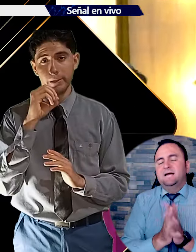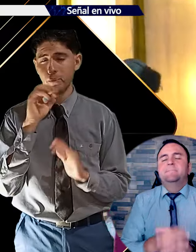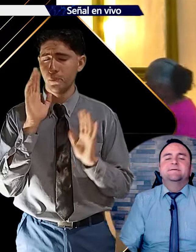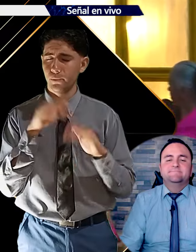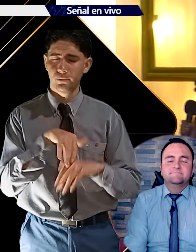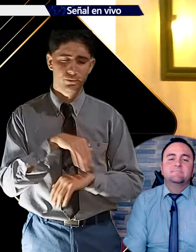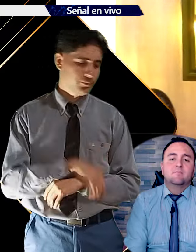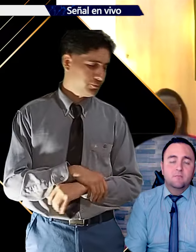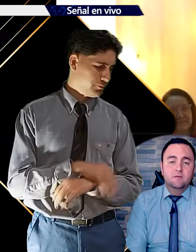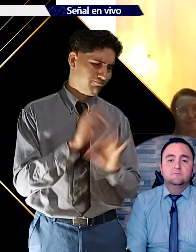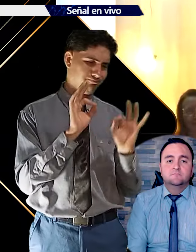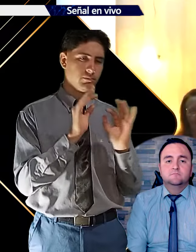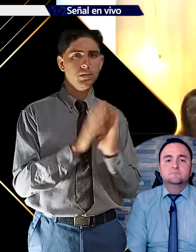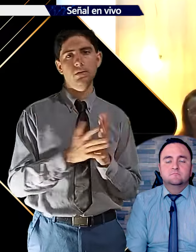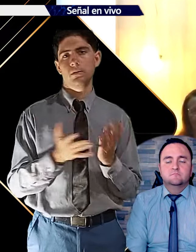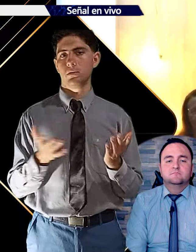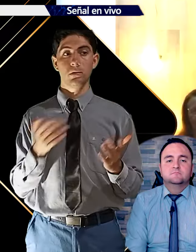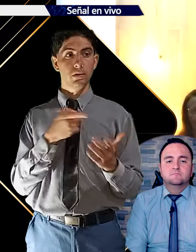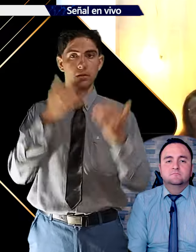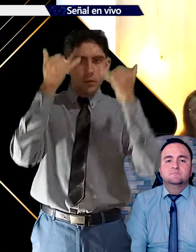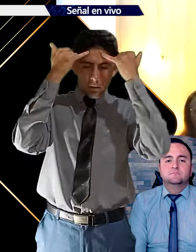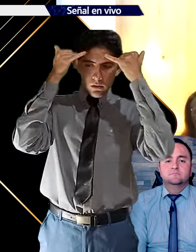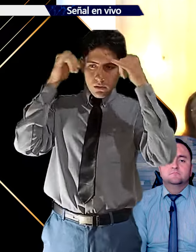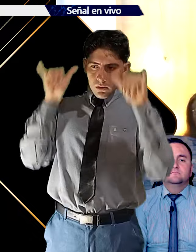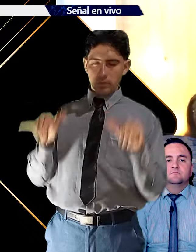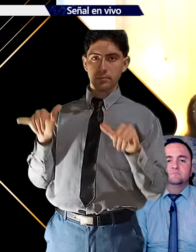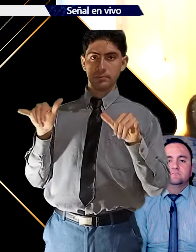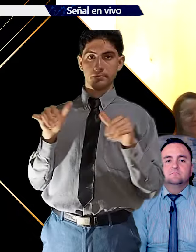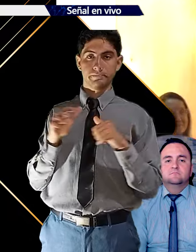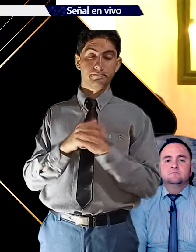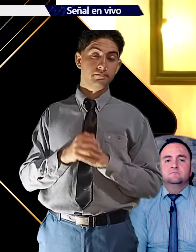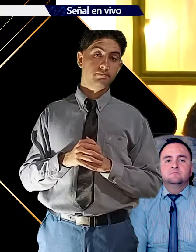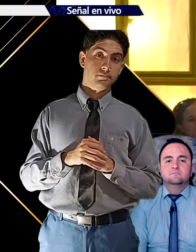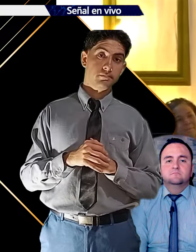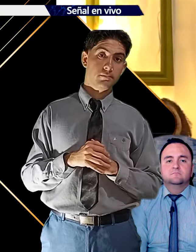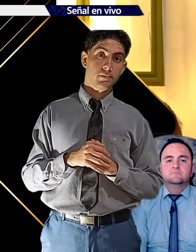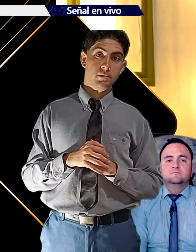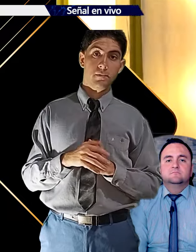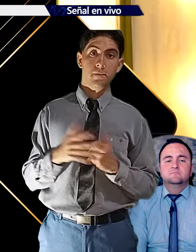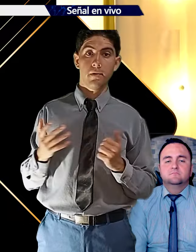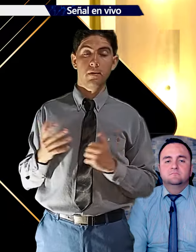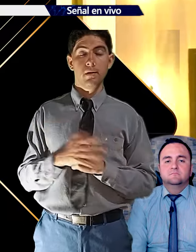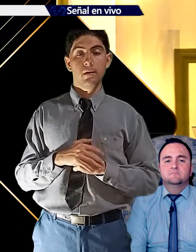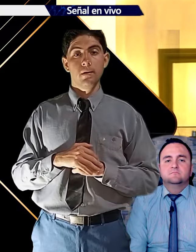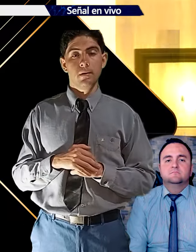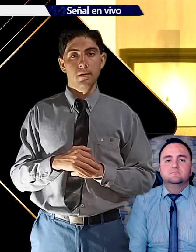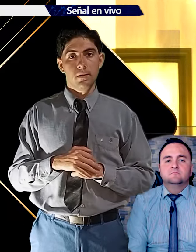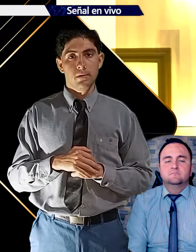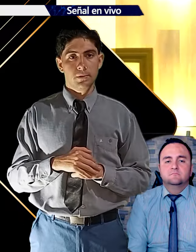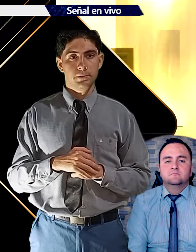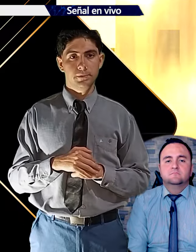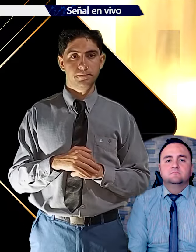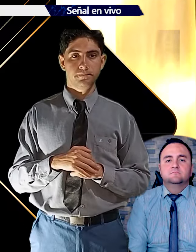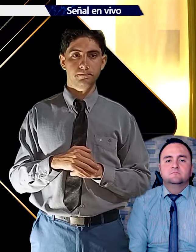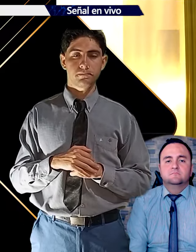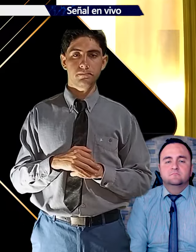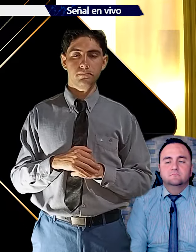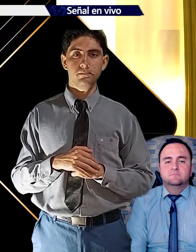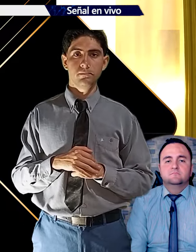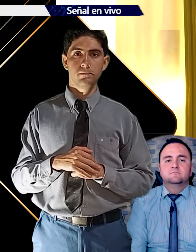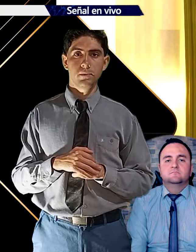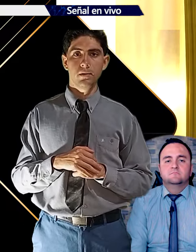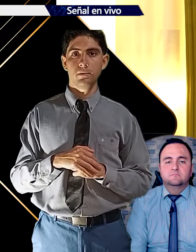Hay pastores que mi hijo es más espiritual. Vea, eso se lee el Salmo 91. Pero tú no te das cuenta, porque ningún adolescente que sabe que